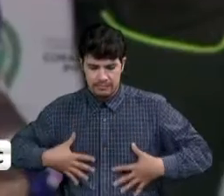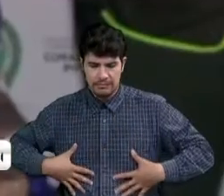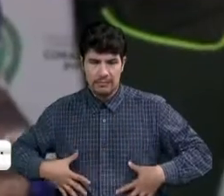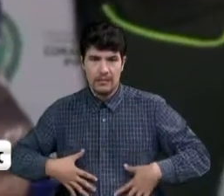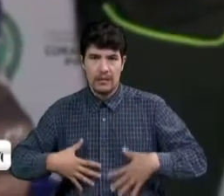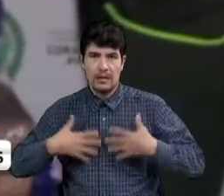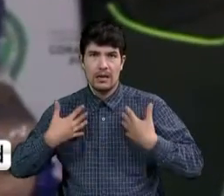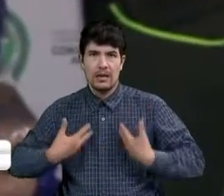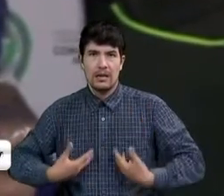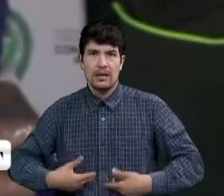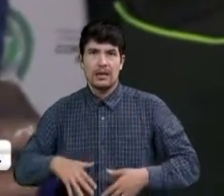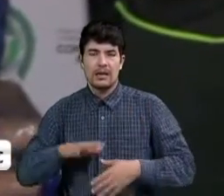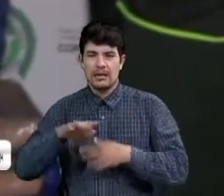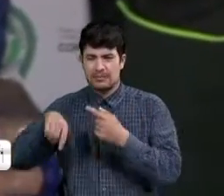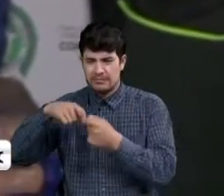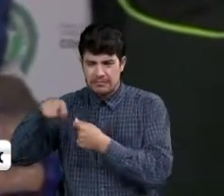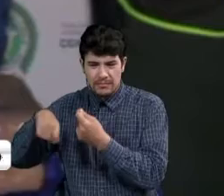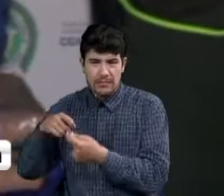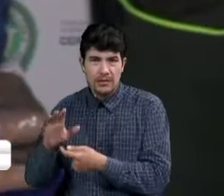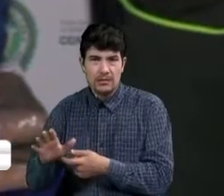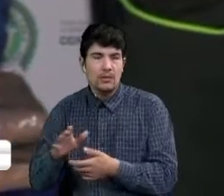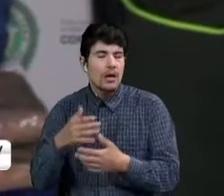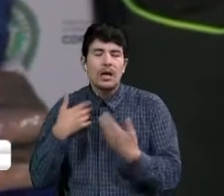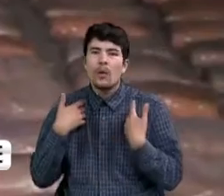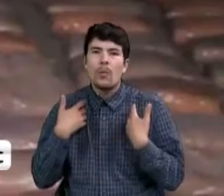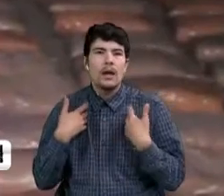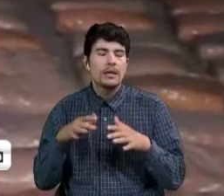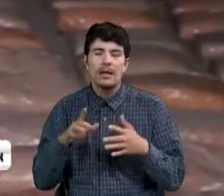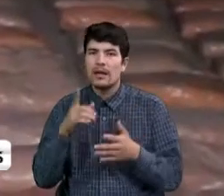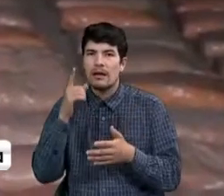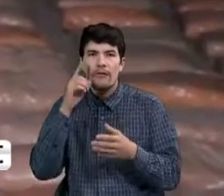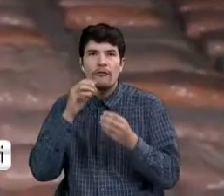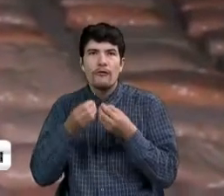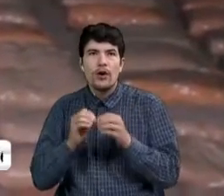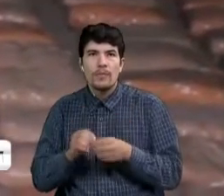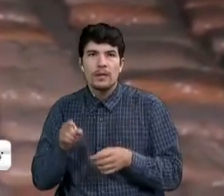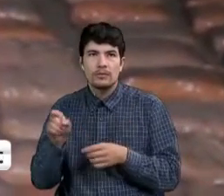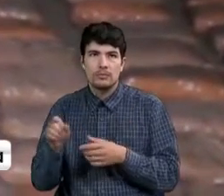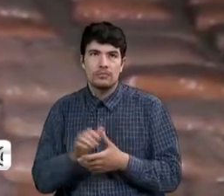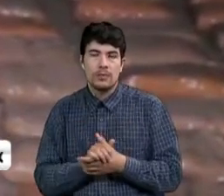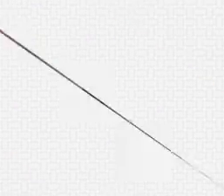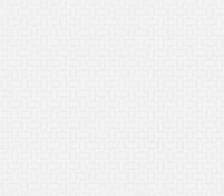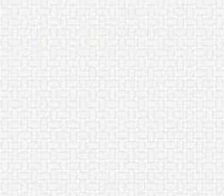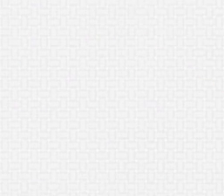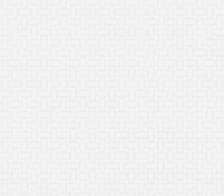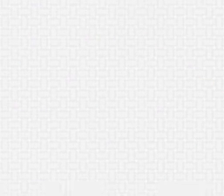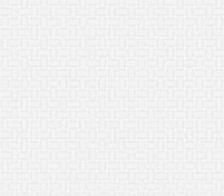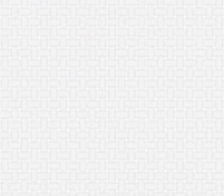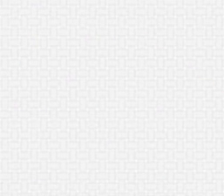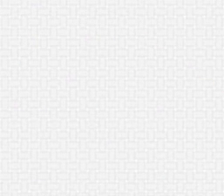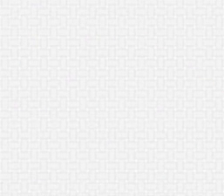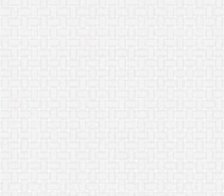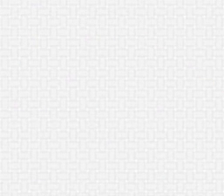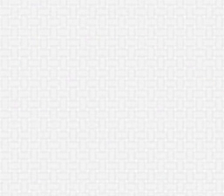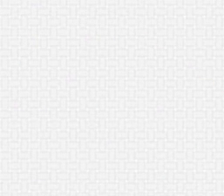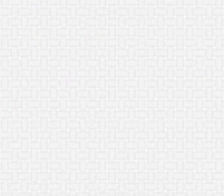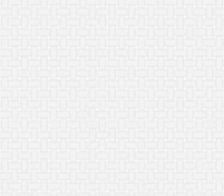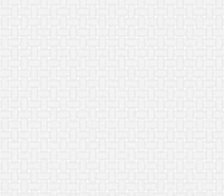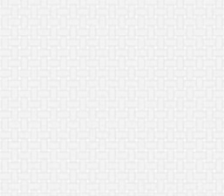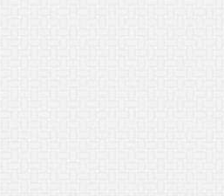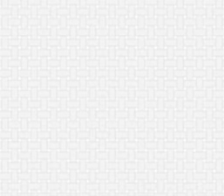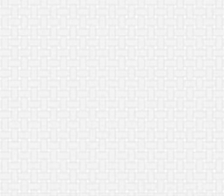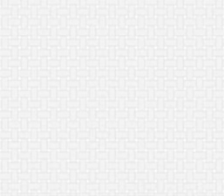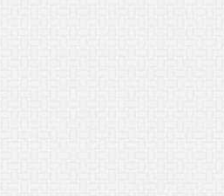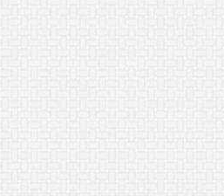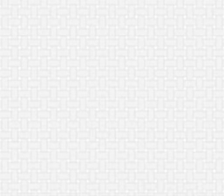envueltos en café en fin el bandido busca una manera de burlar la autoridad la captura y decomisó se hizo el éxito pescadero en la vía